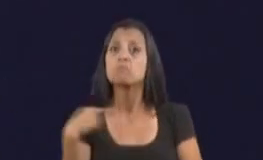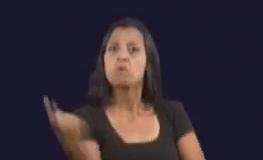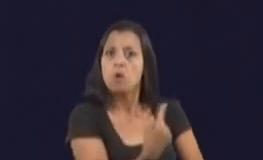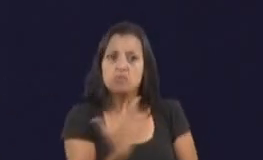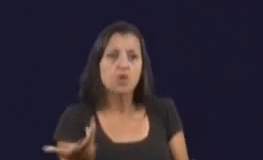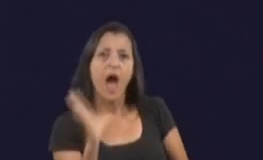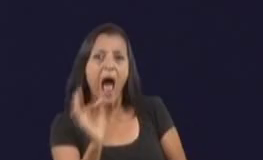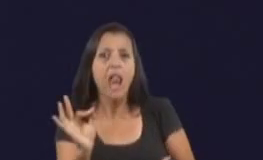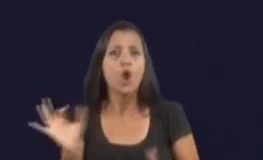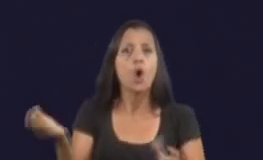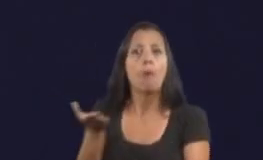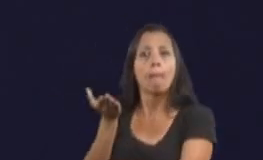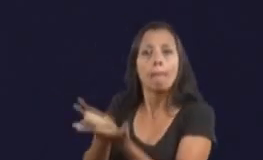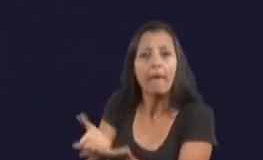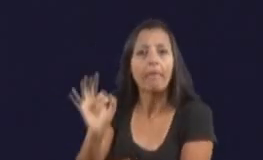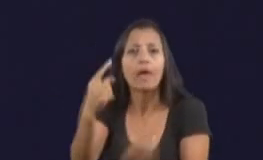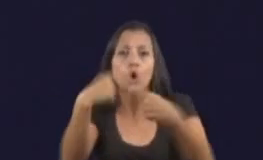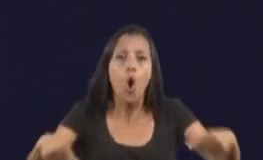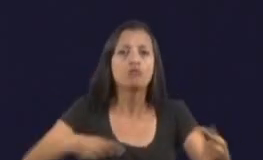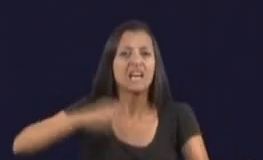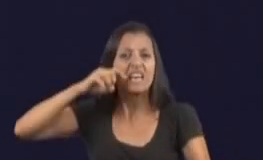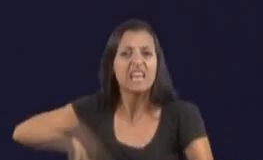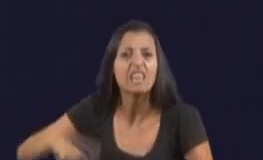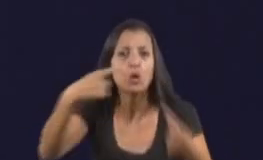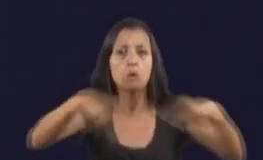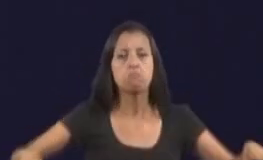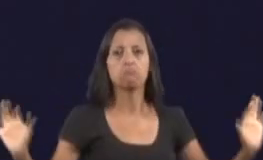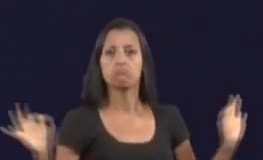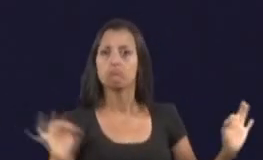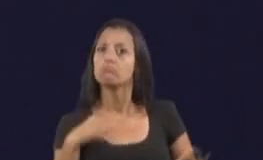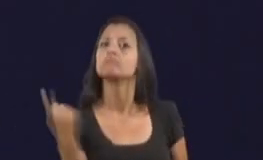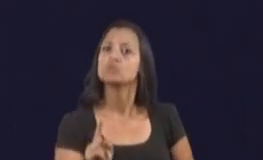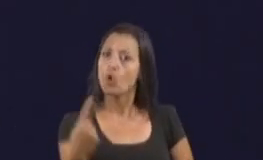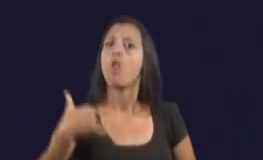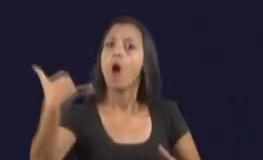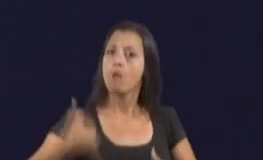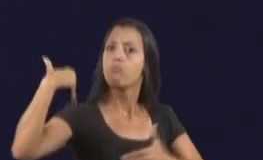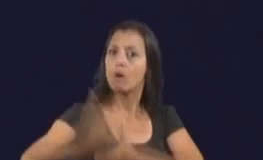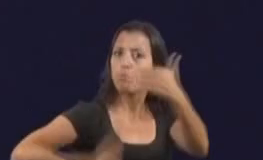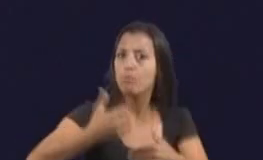recurrir ni a recetas absurdas ni a ninguna